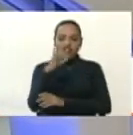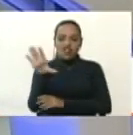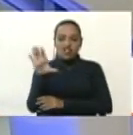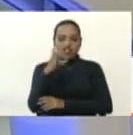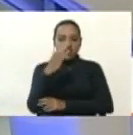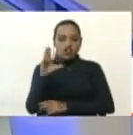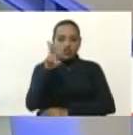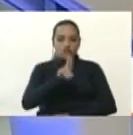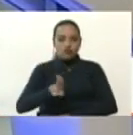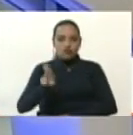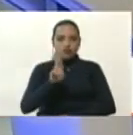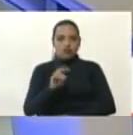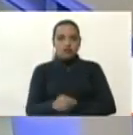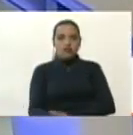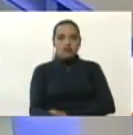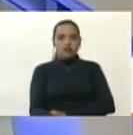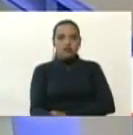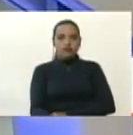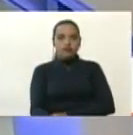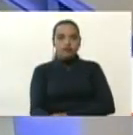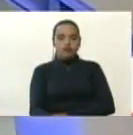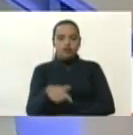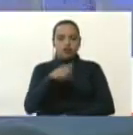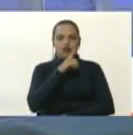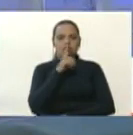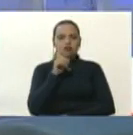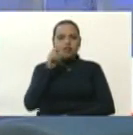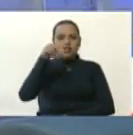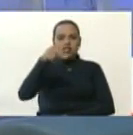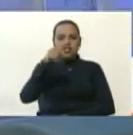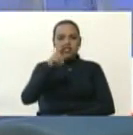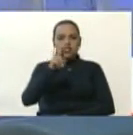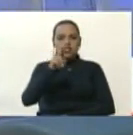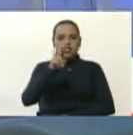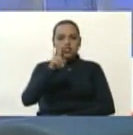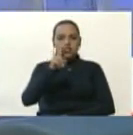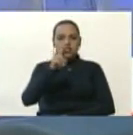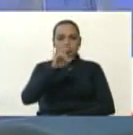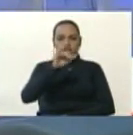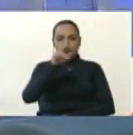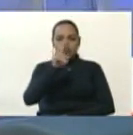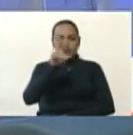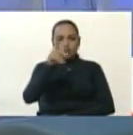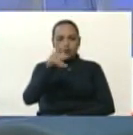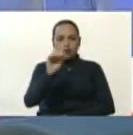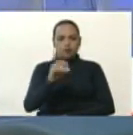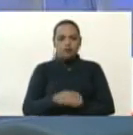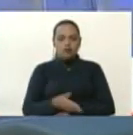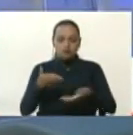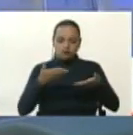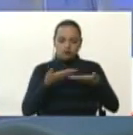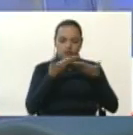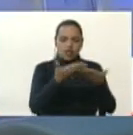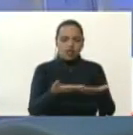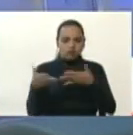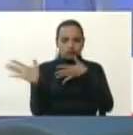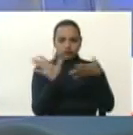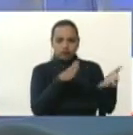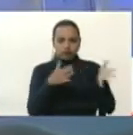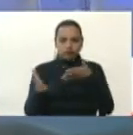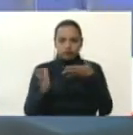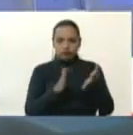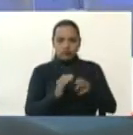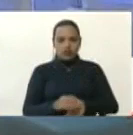estos momentos, que son NUPO. Estos NUPO son ventiladores de ventilación mecánica para estos neonatos que necesitan. Tenemos